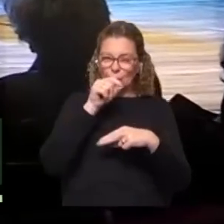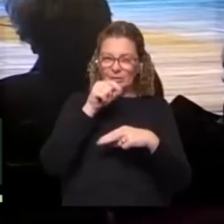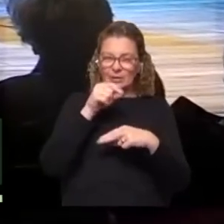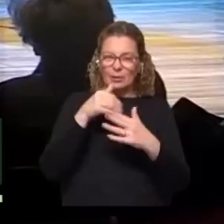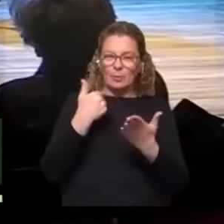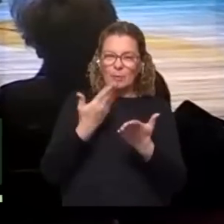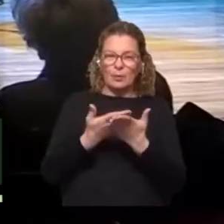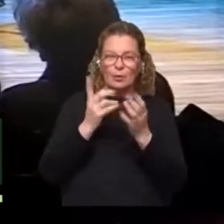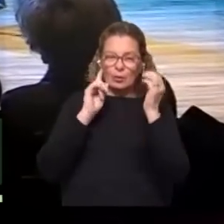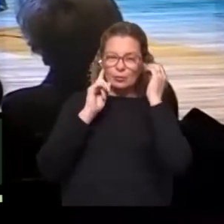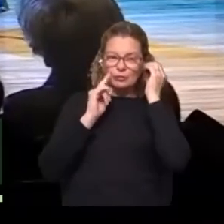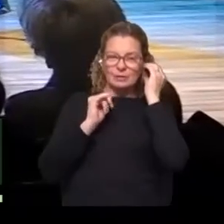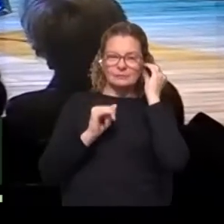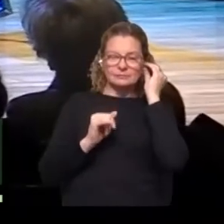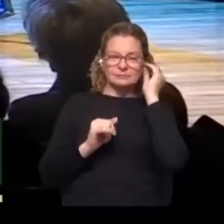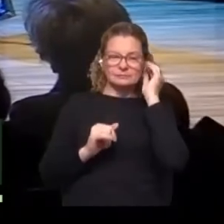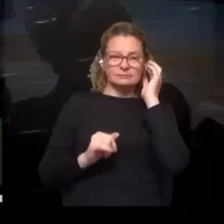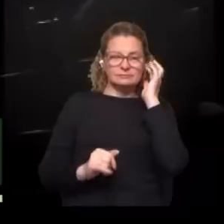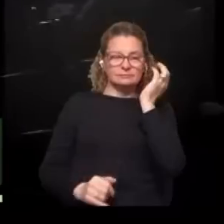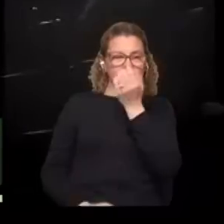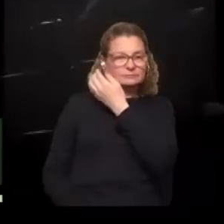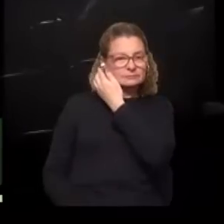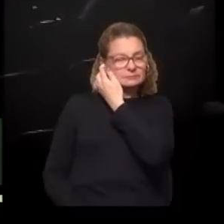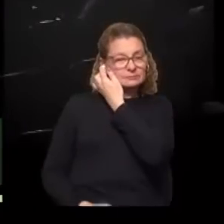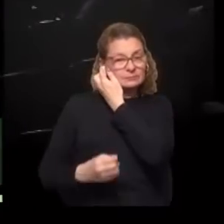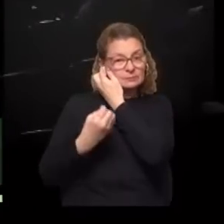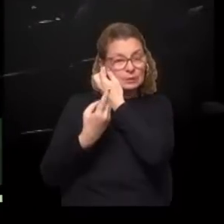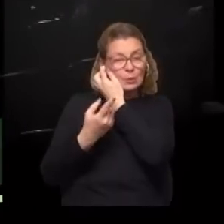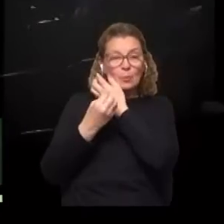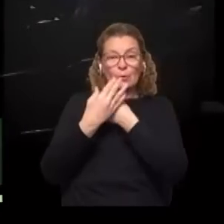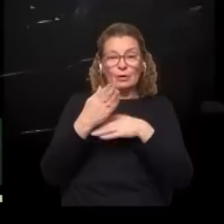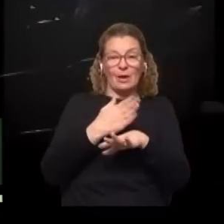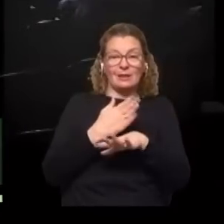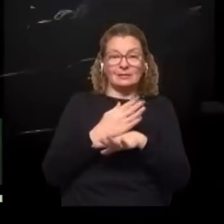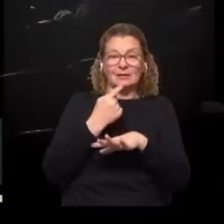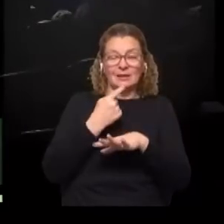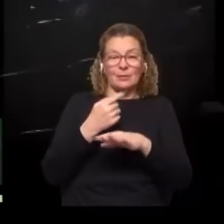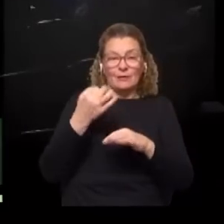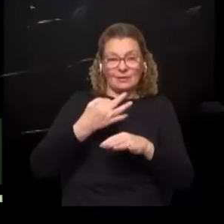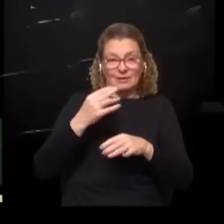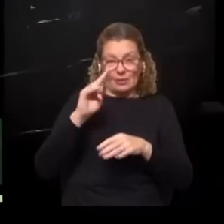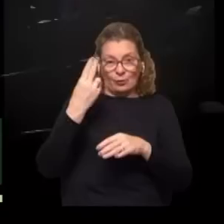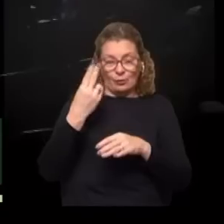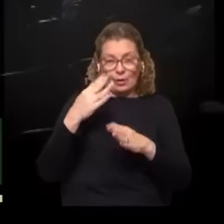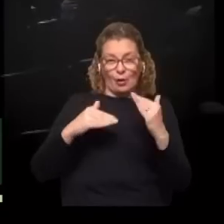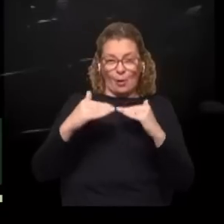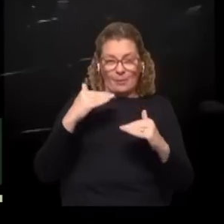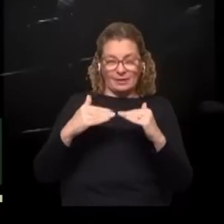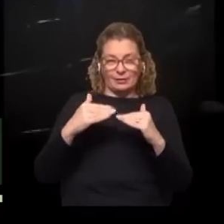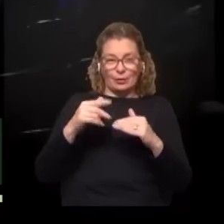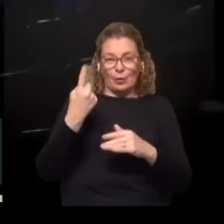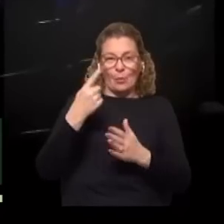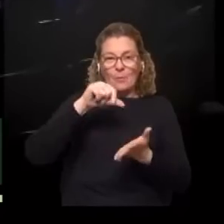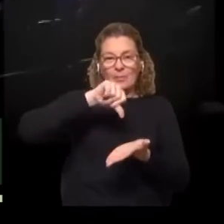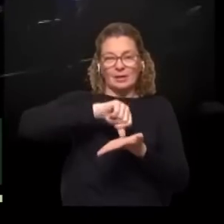que Les propongo escucharlo a Iván Bueno a priori digamos Es cierto que Uruguay comparativamente es un